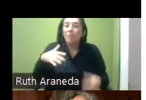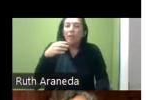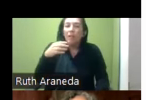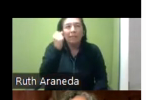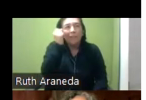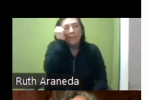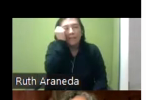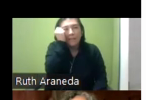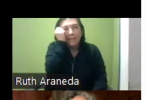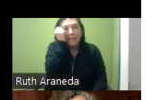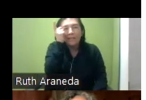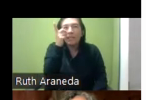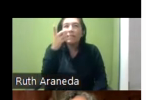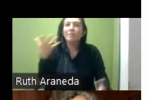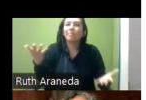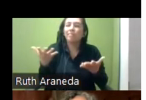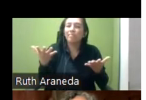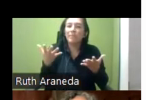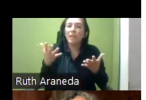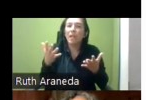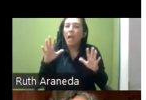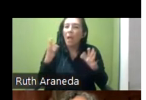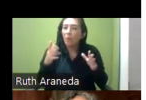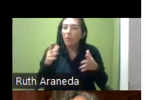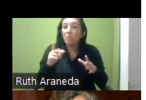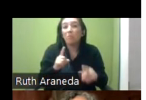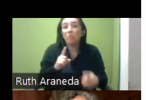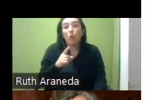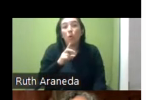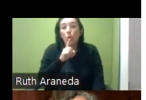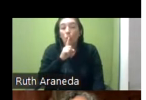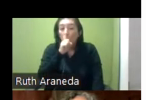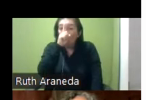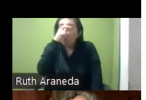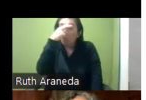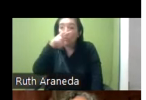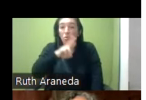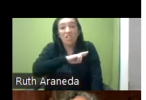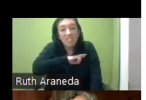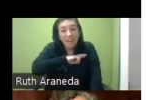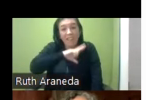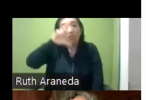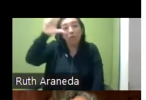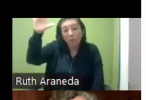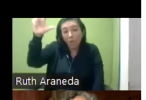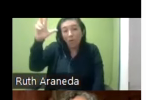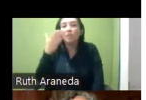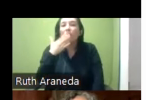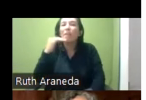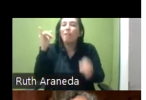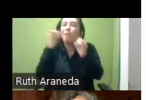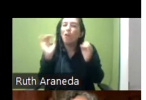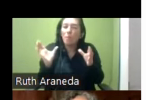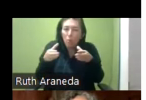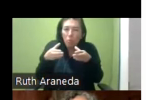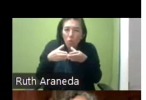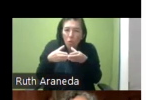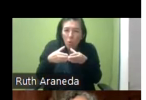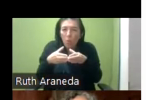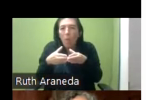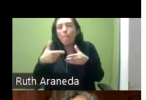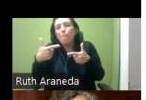descifrar, ¿no? Posibles creencias, sistemas religiosos, las formas de organización que